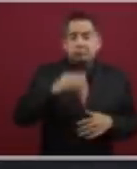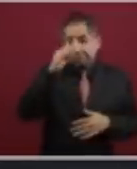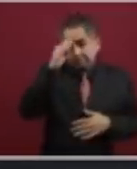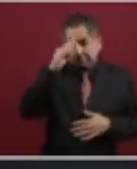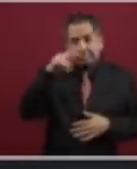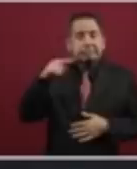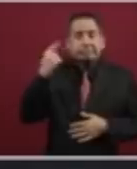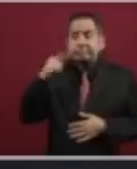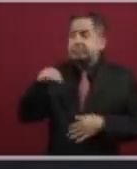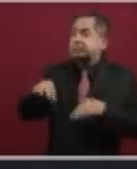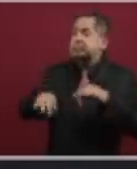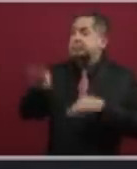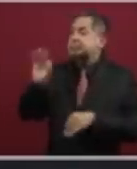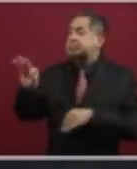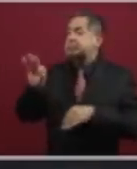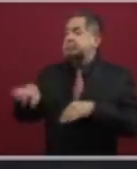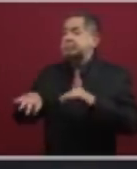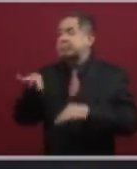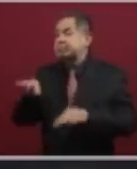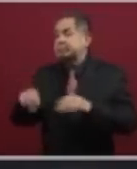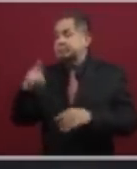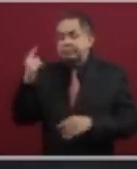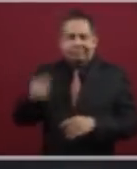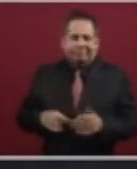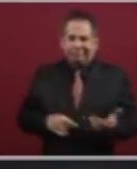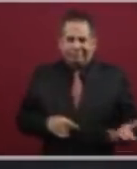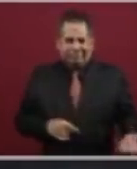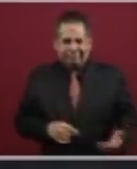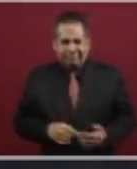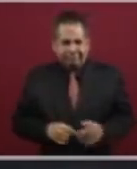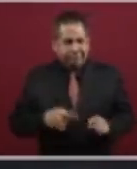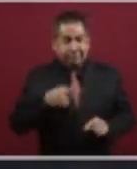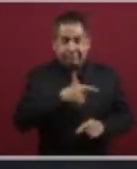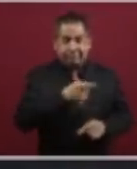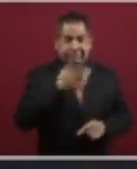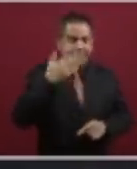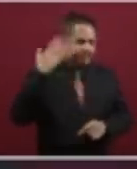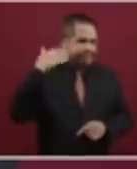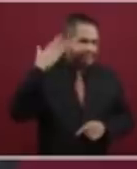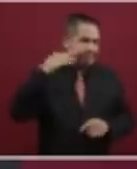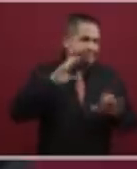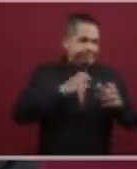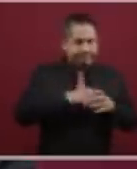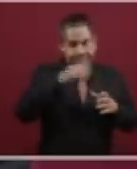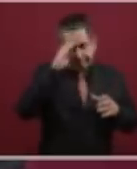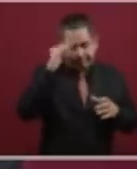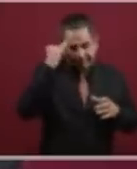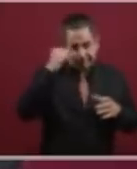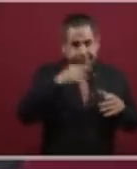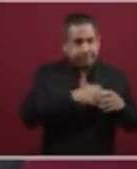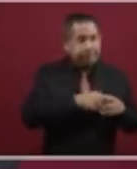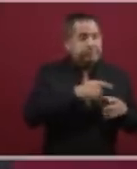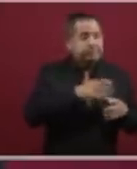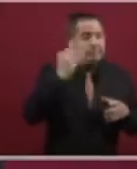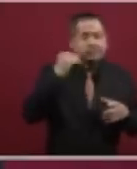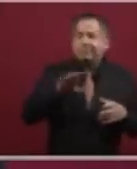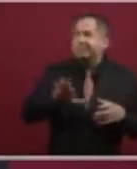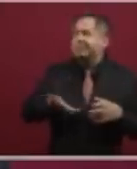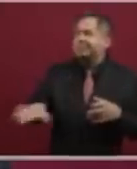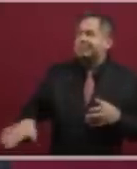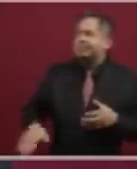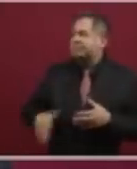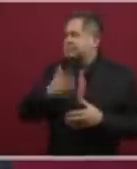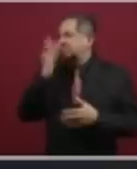pueblo, porque esa era la mentalidad que existía. Llegaban a decir, el pueblo no existe.